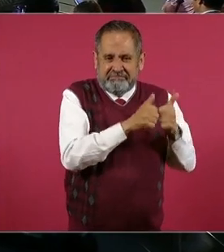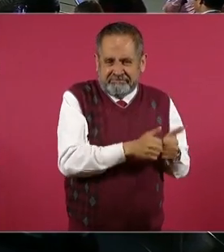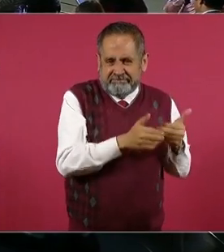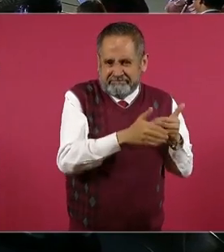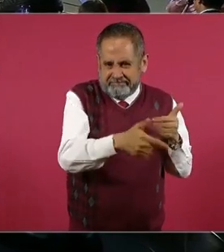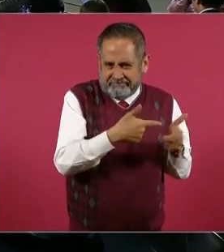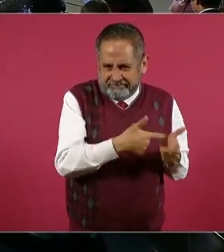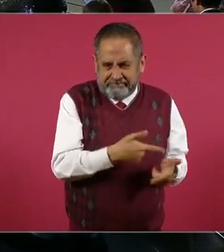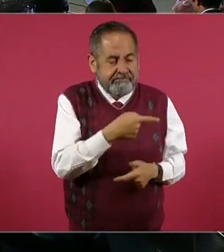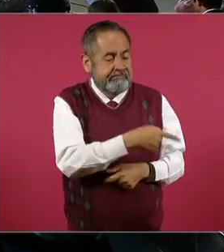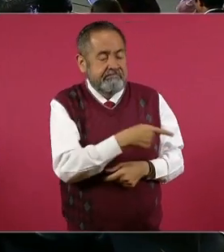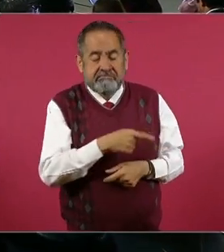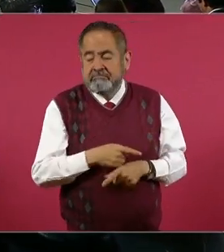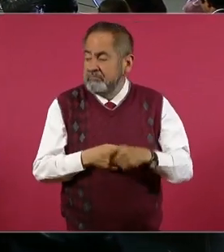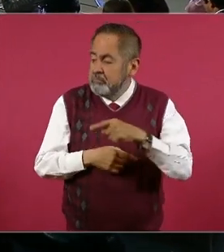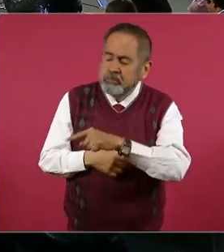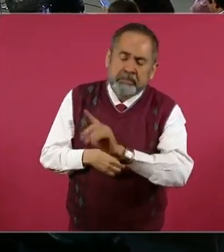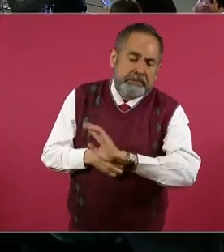que